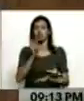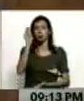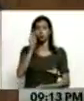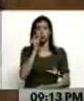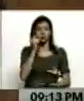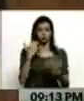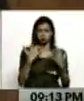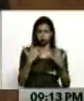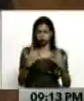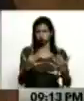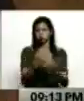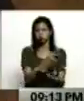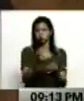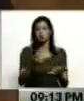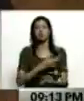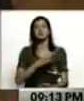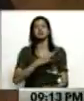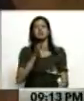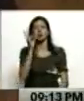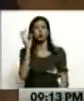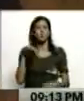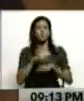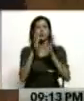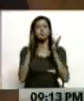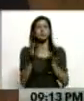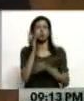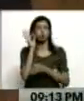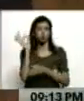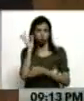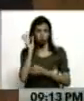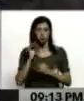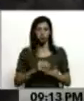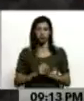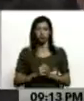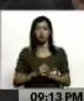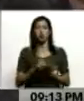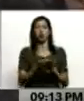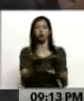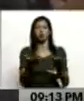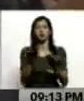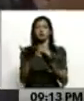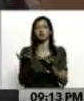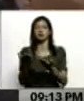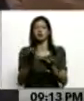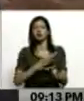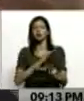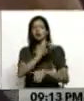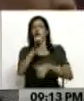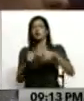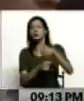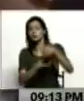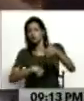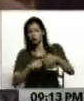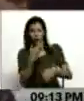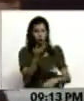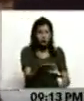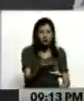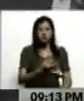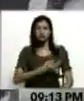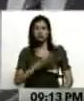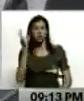ustedes señores diputados y diputadas a ustedes señores ministros y ministras a usted señor